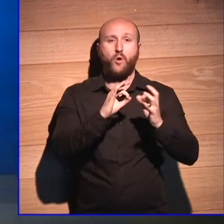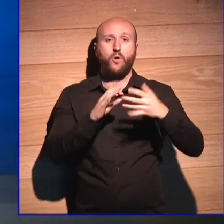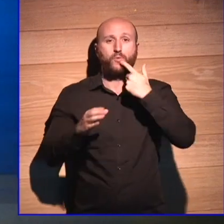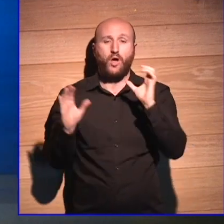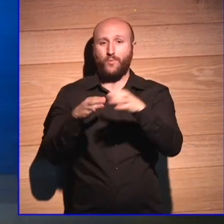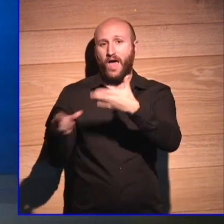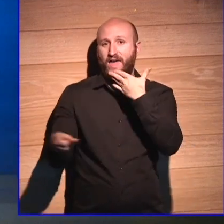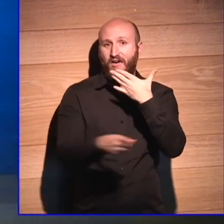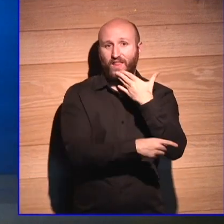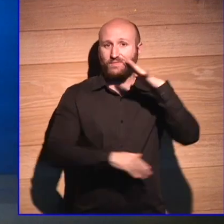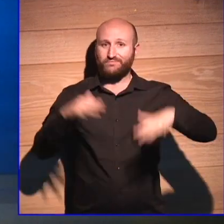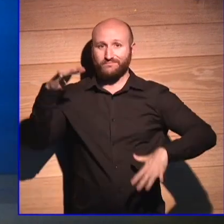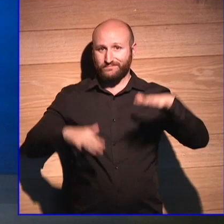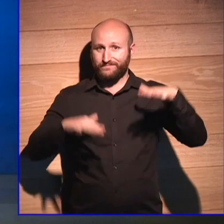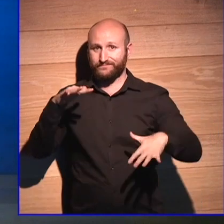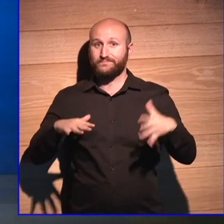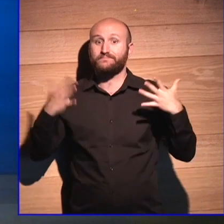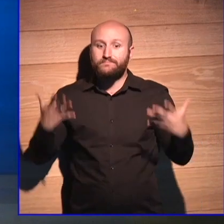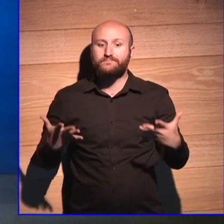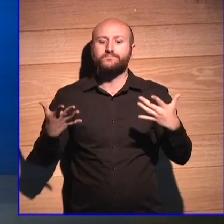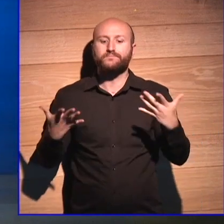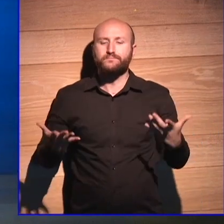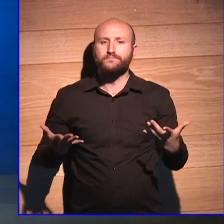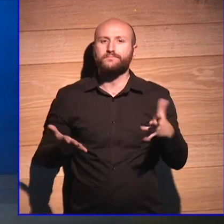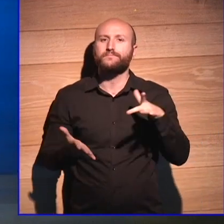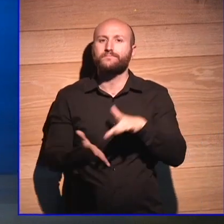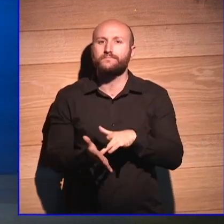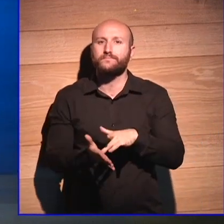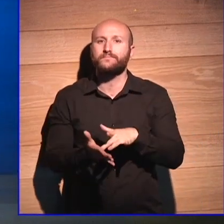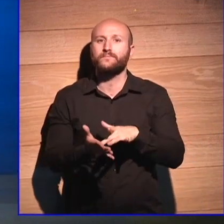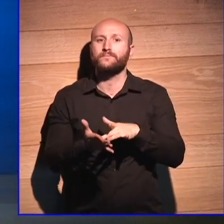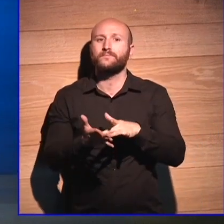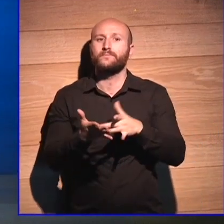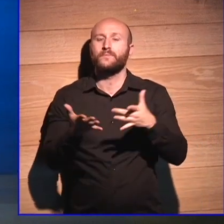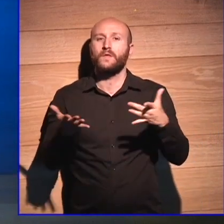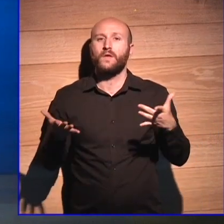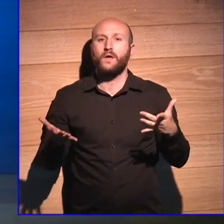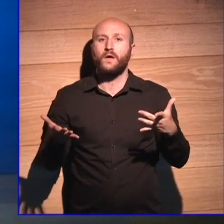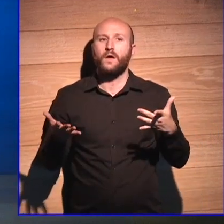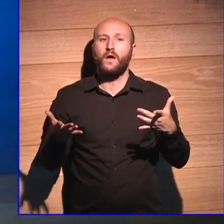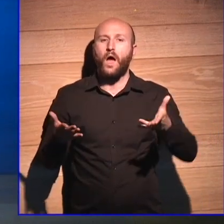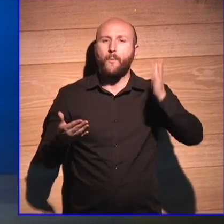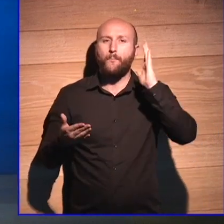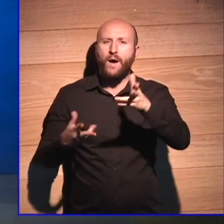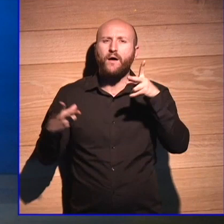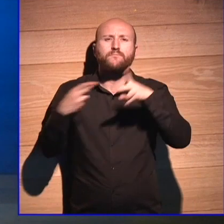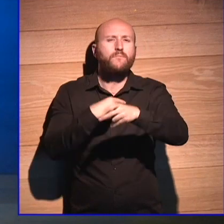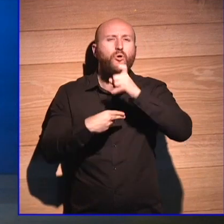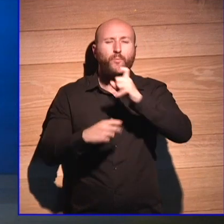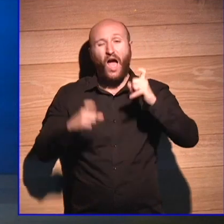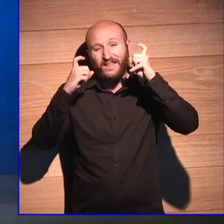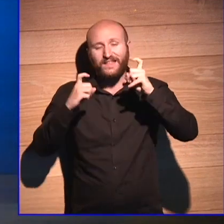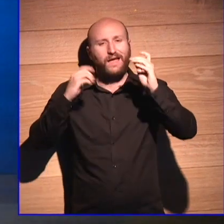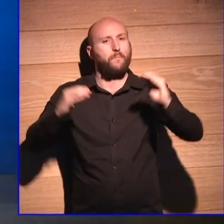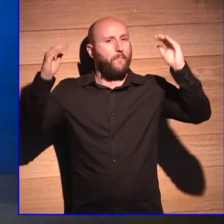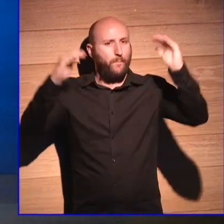generaciones. Entonces, ¿cómo evitar que se creen estas fracturas e intentar minimizarlas al